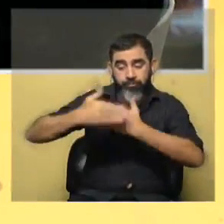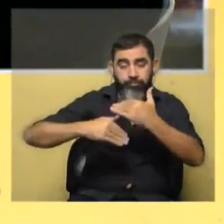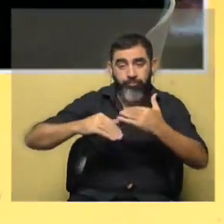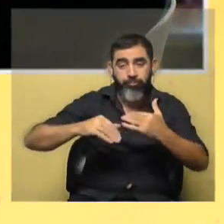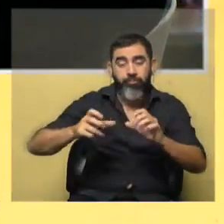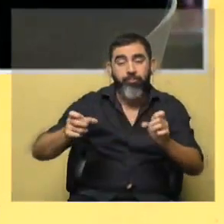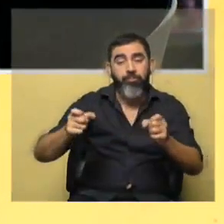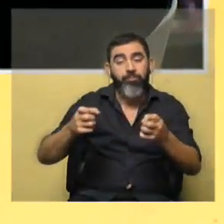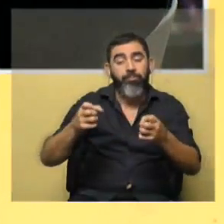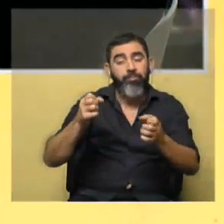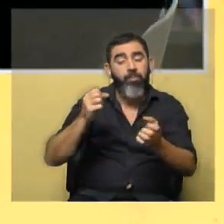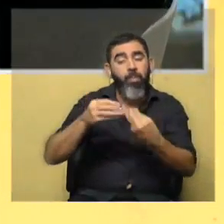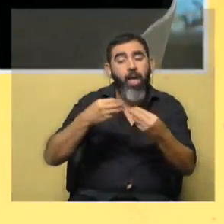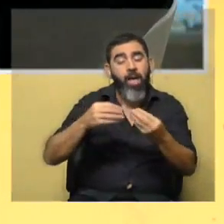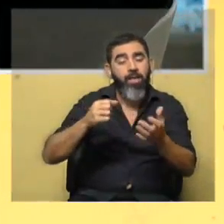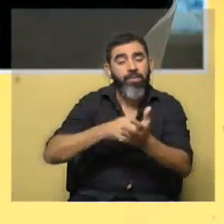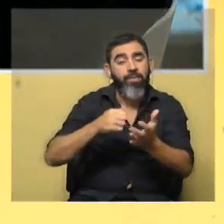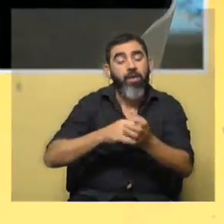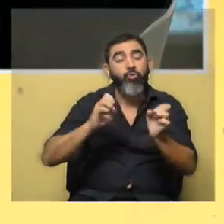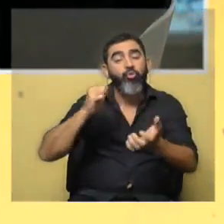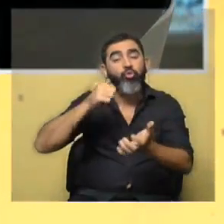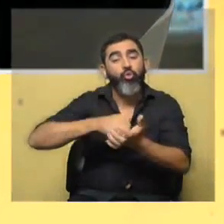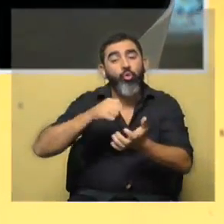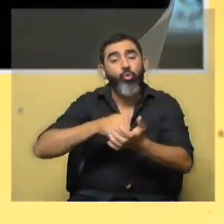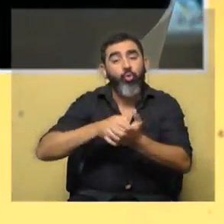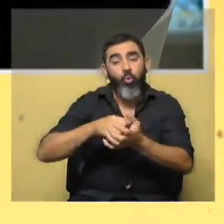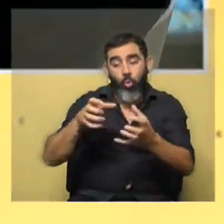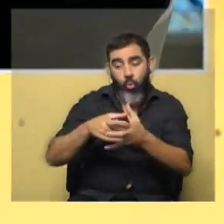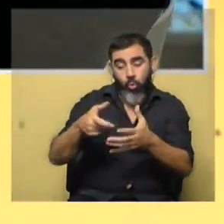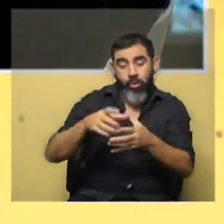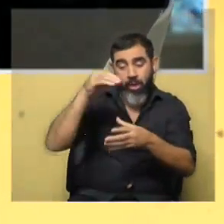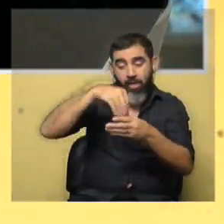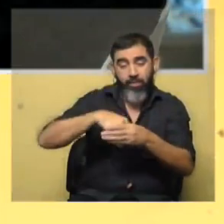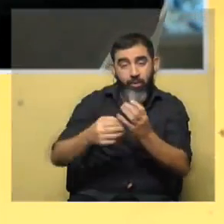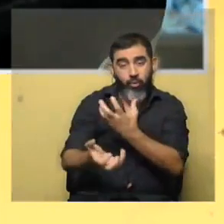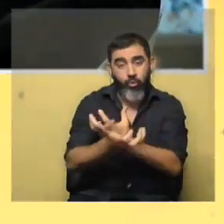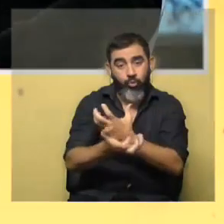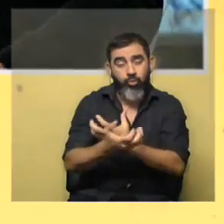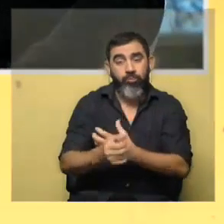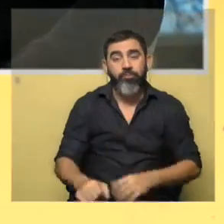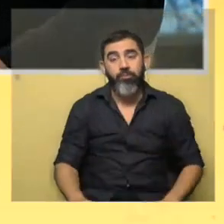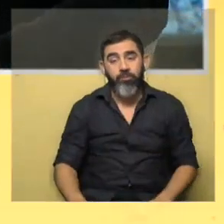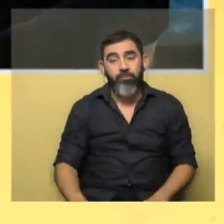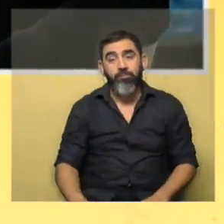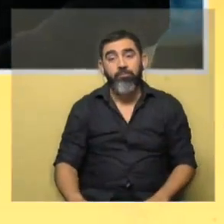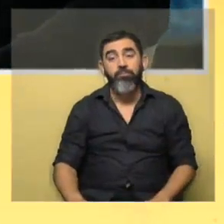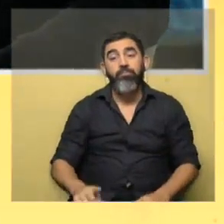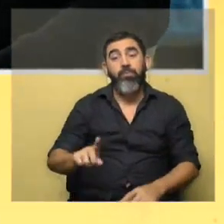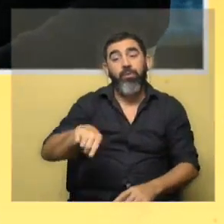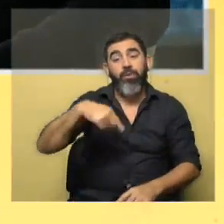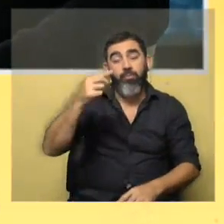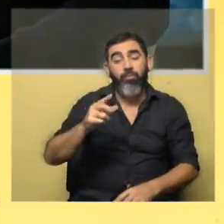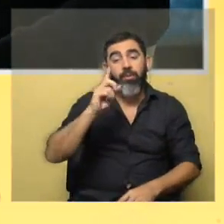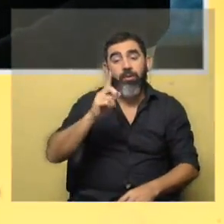rompen la roca más blanda y nos dejan solo las partes más duras, que son las bochas donde están atrapados estos fósiles. Después de esto vienen glaciares, y